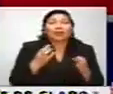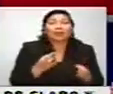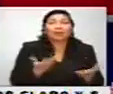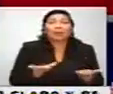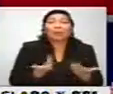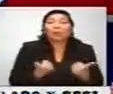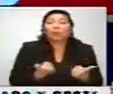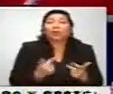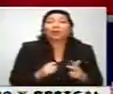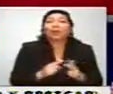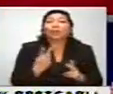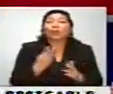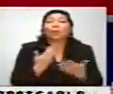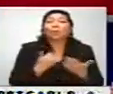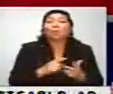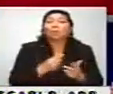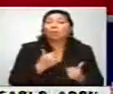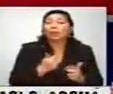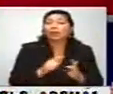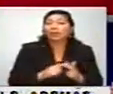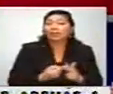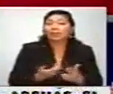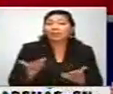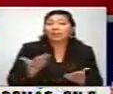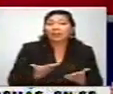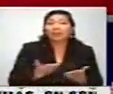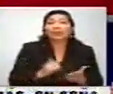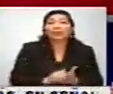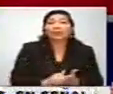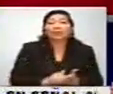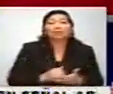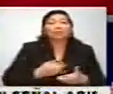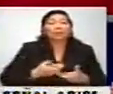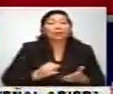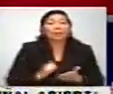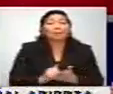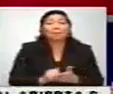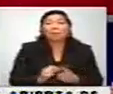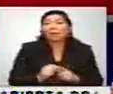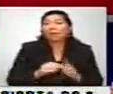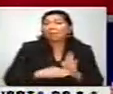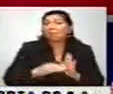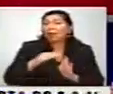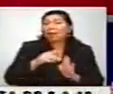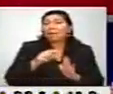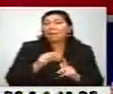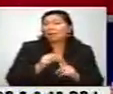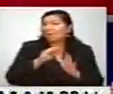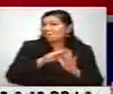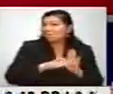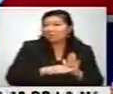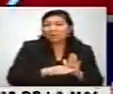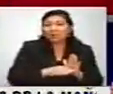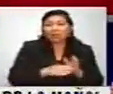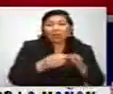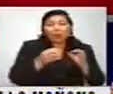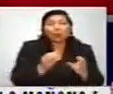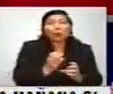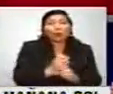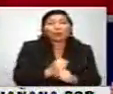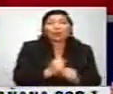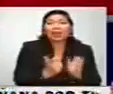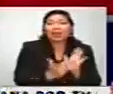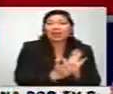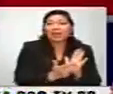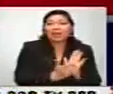que es son dos buenas iniciativas que traen, yo creo que hay que palabras menos, palabras más, pero que traen justamente un ajuste a la ley que